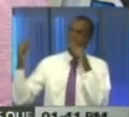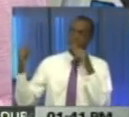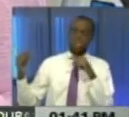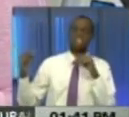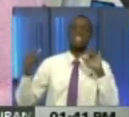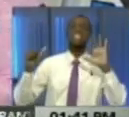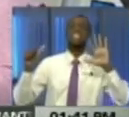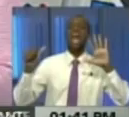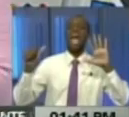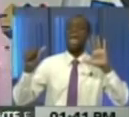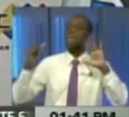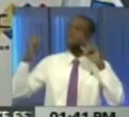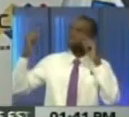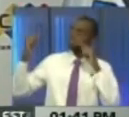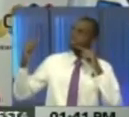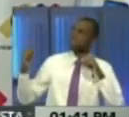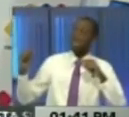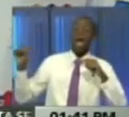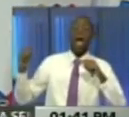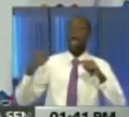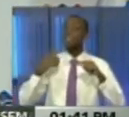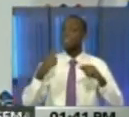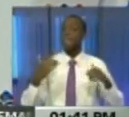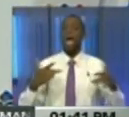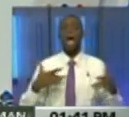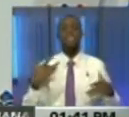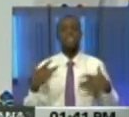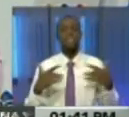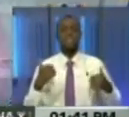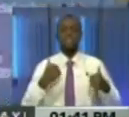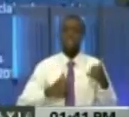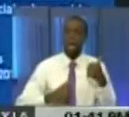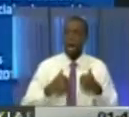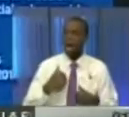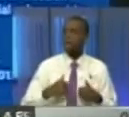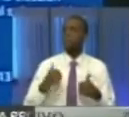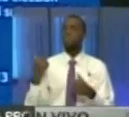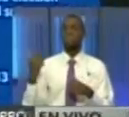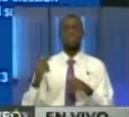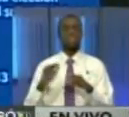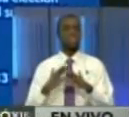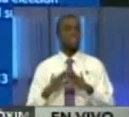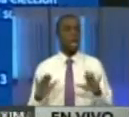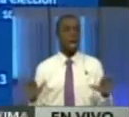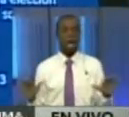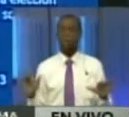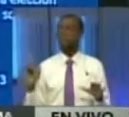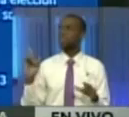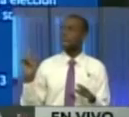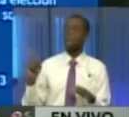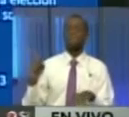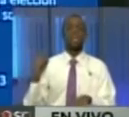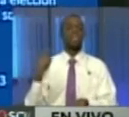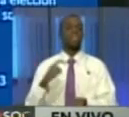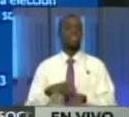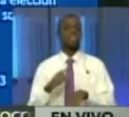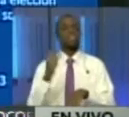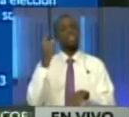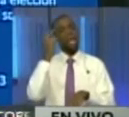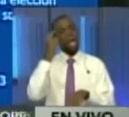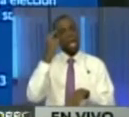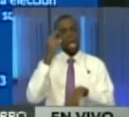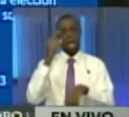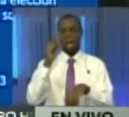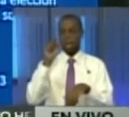a la siguiente, donde hay alguna de esas actividades que de entrada ya se les debe hacer el tiempo para que